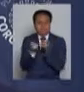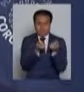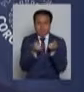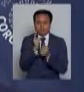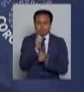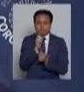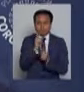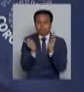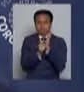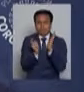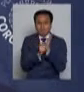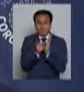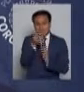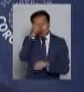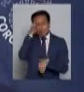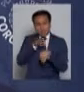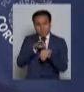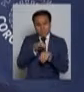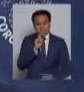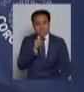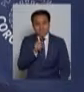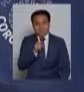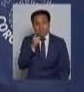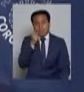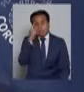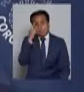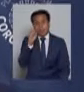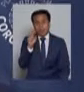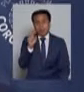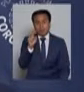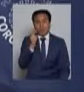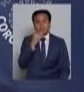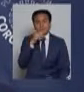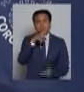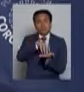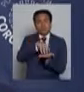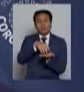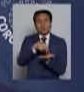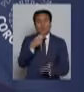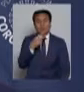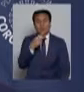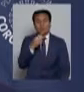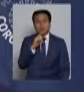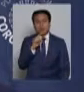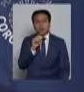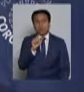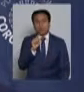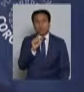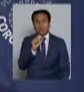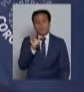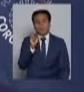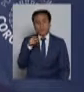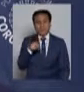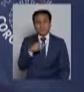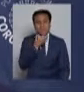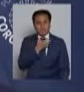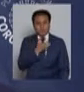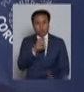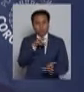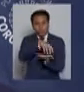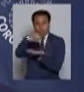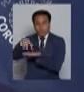de incidencia de la enfermedad, pero además en la comuna de Hualpén y en la comuna de San Pedro aparece una